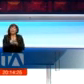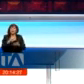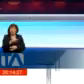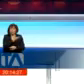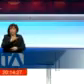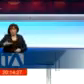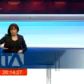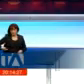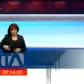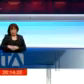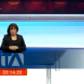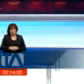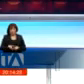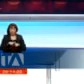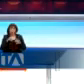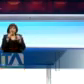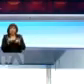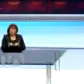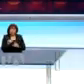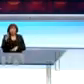momento Alianza País y Creo tienen nombres.